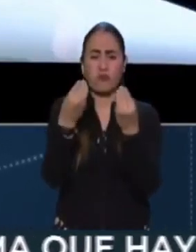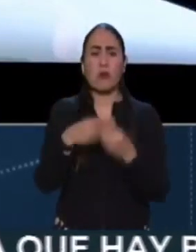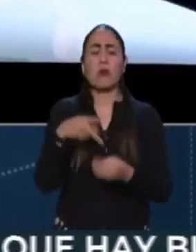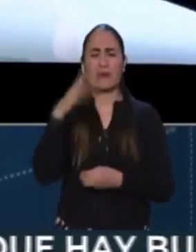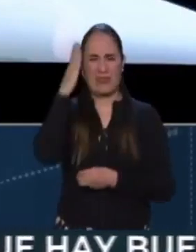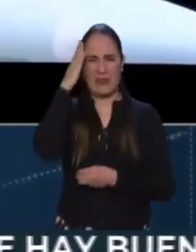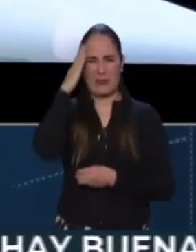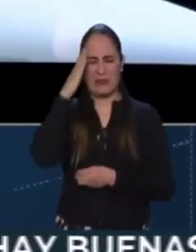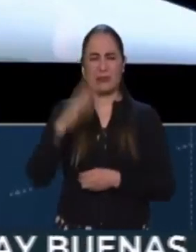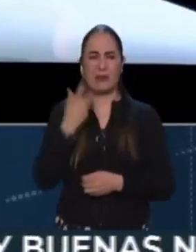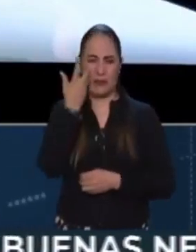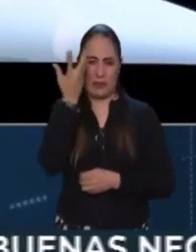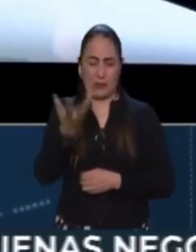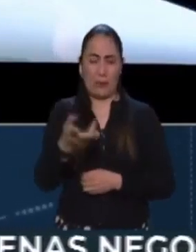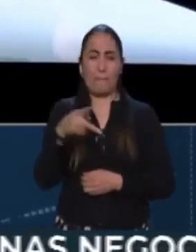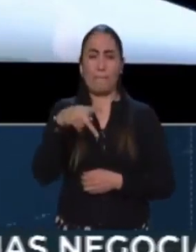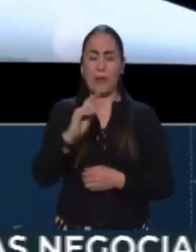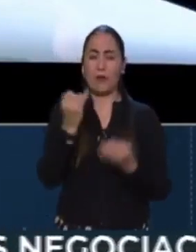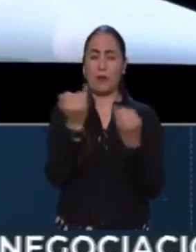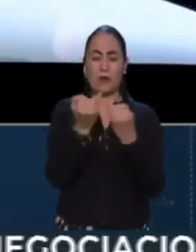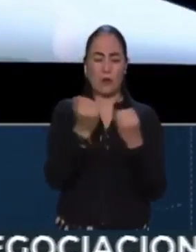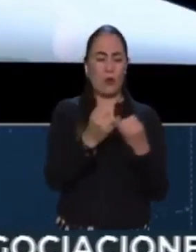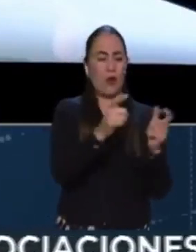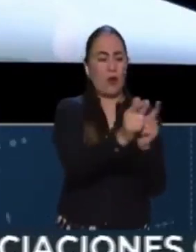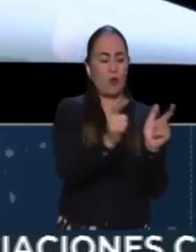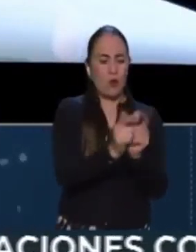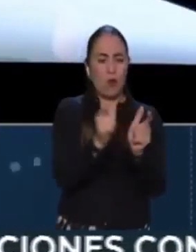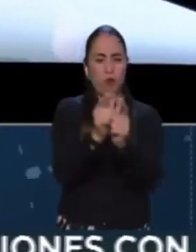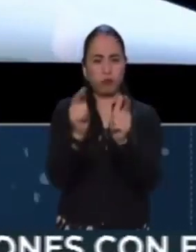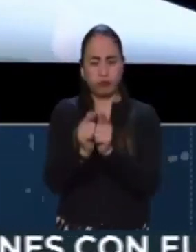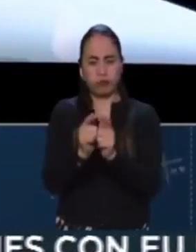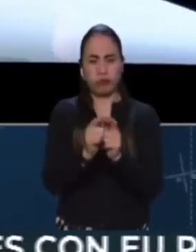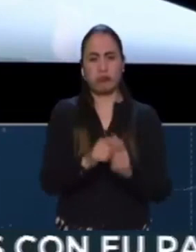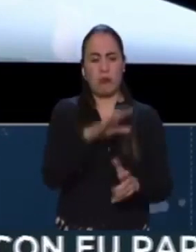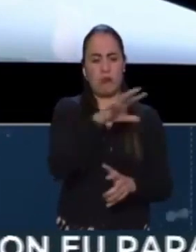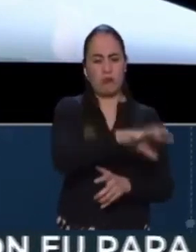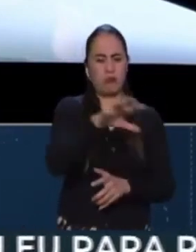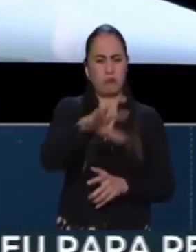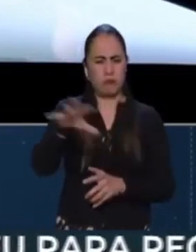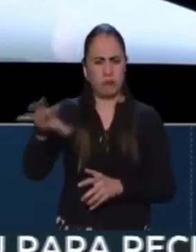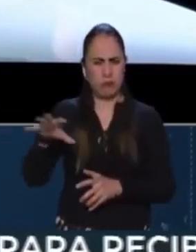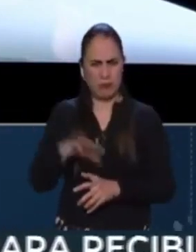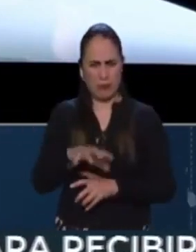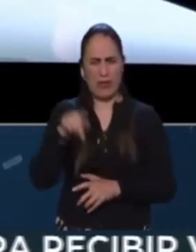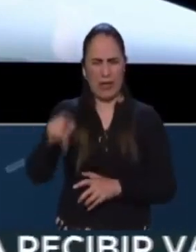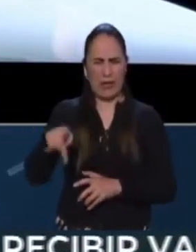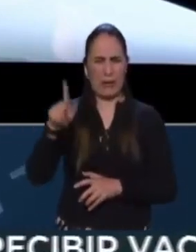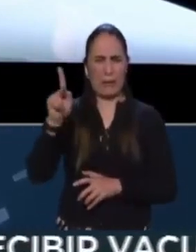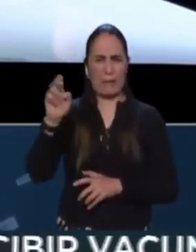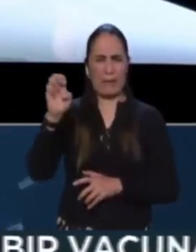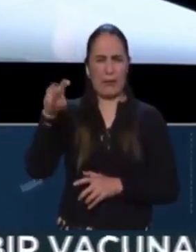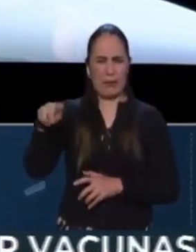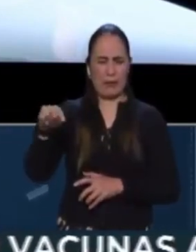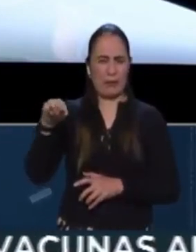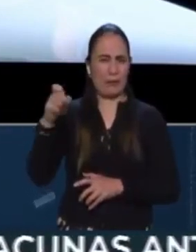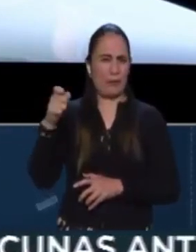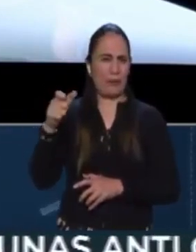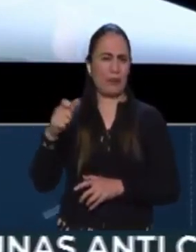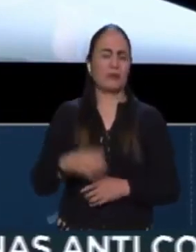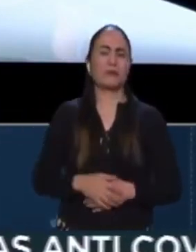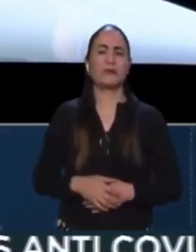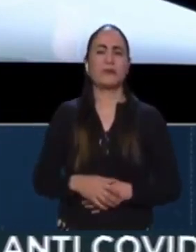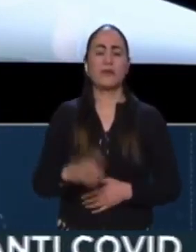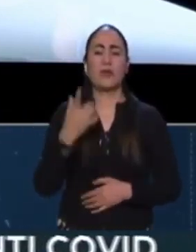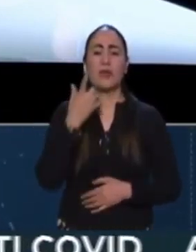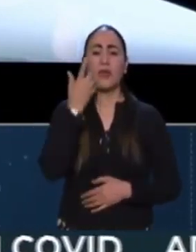Romero Deschamps, muchos líderes seccionales del sindicato de trabajadores petroleros,